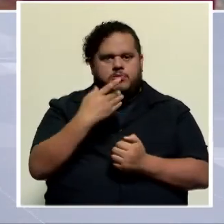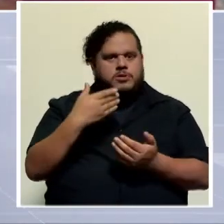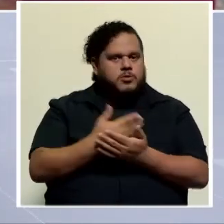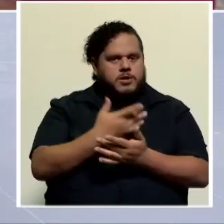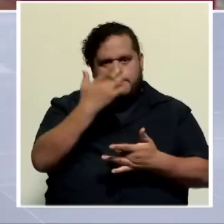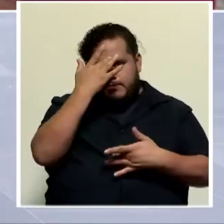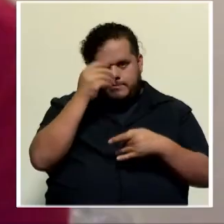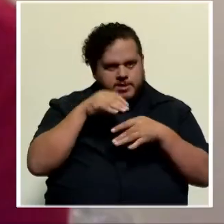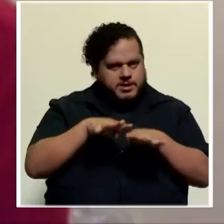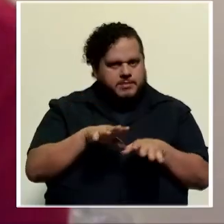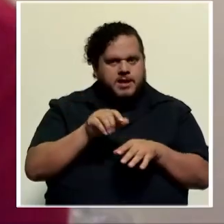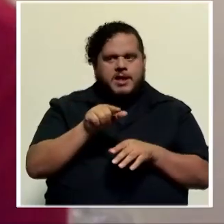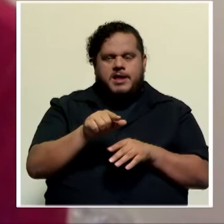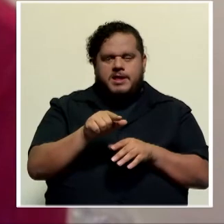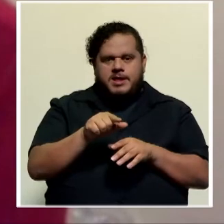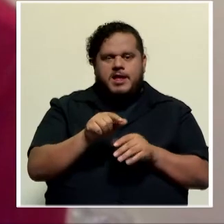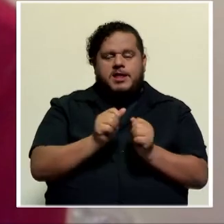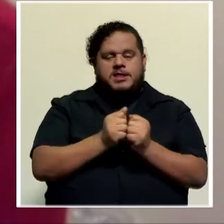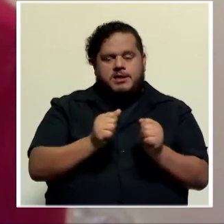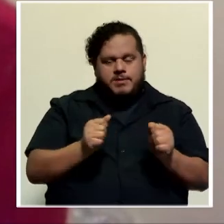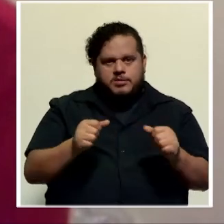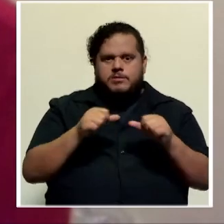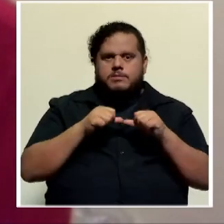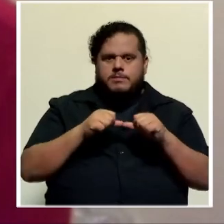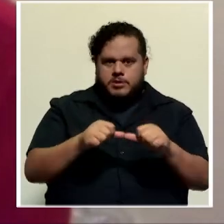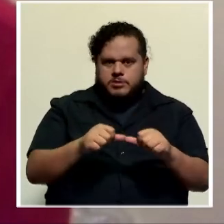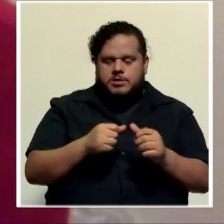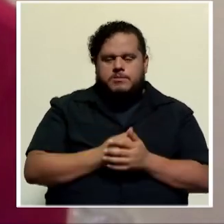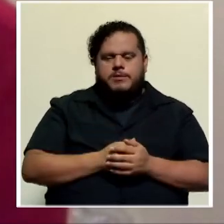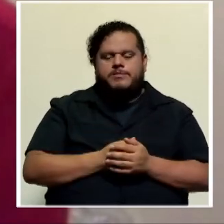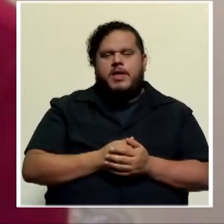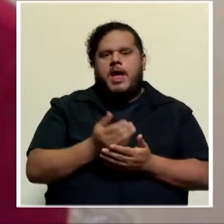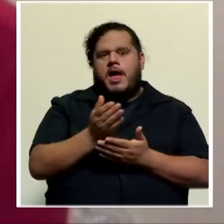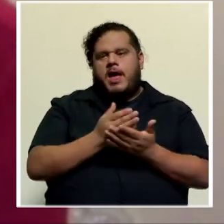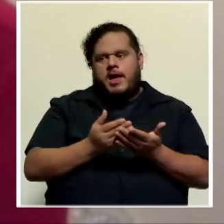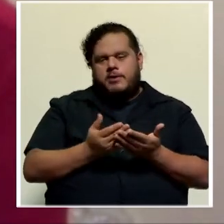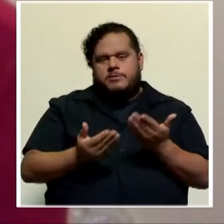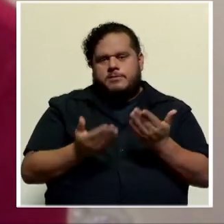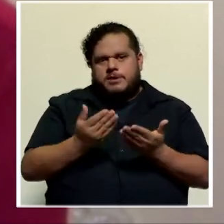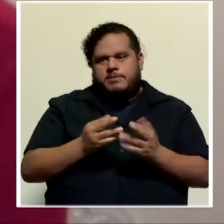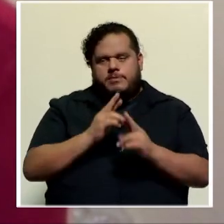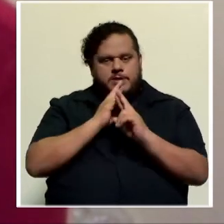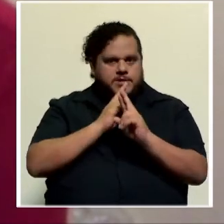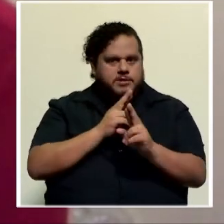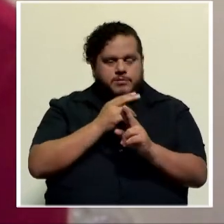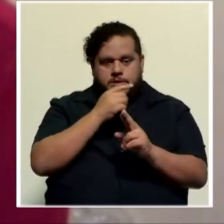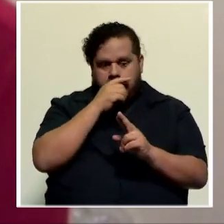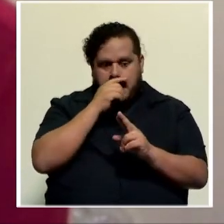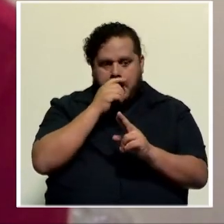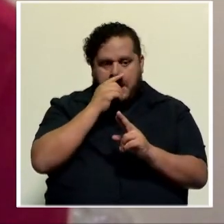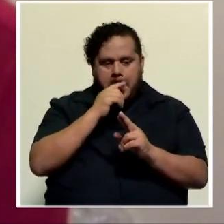y este patrón va a continuar. Hay quienes posiblemente van a responder a